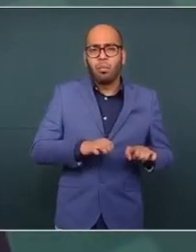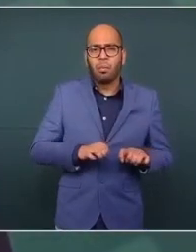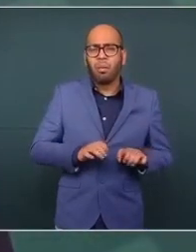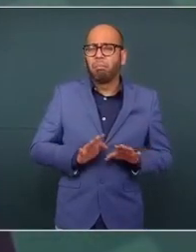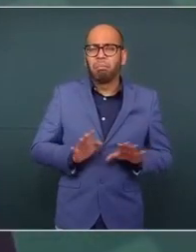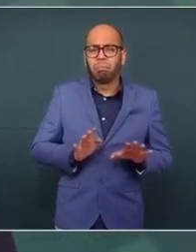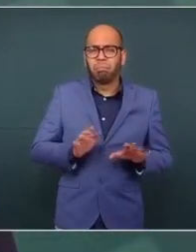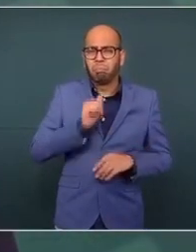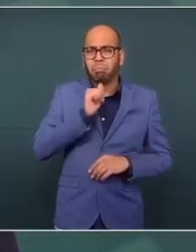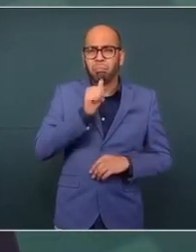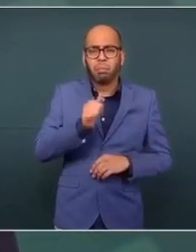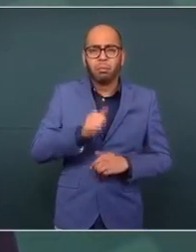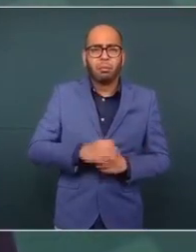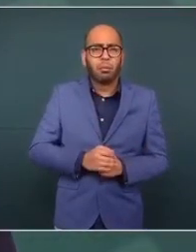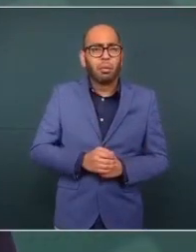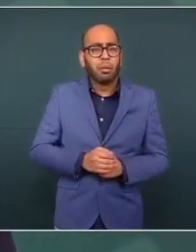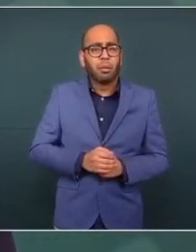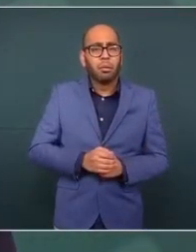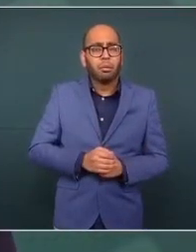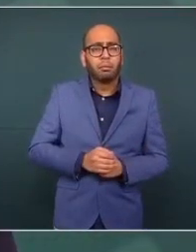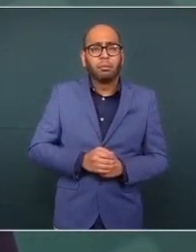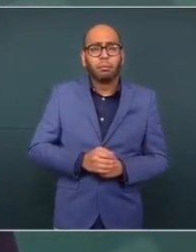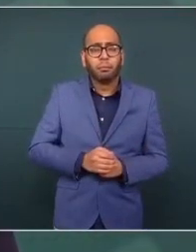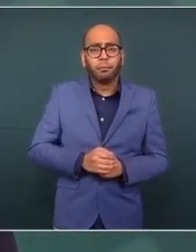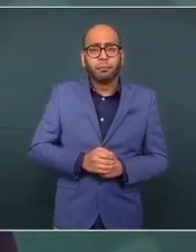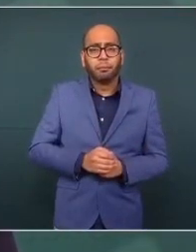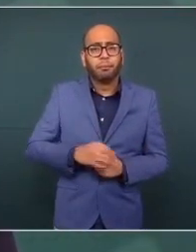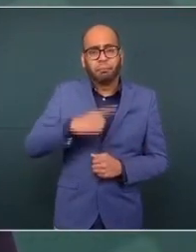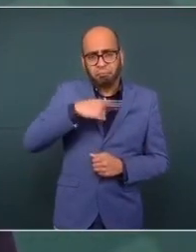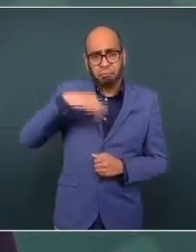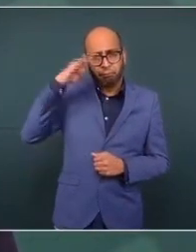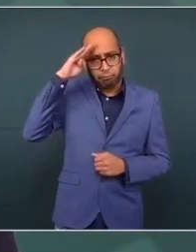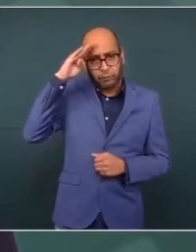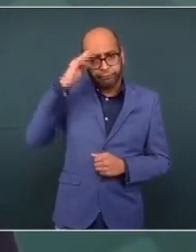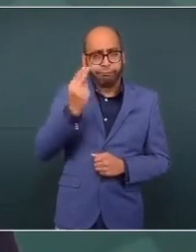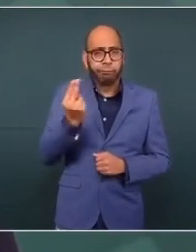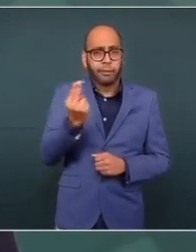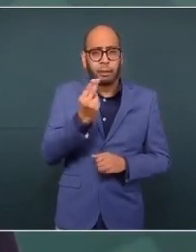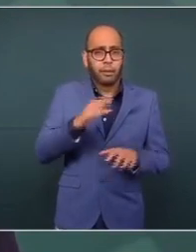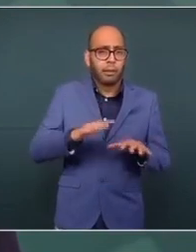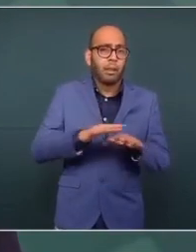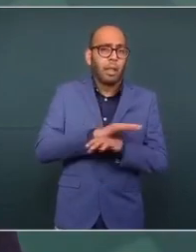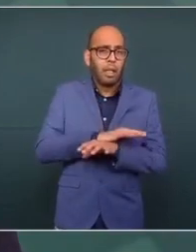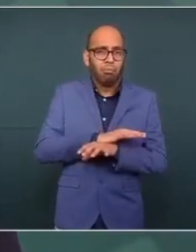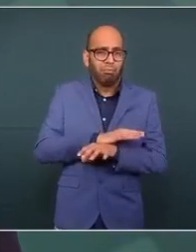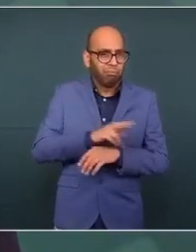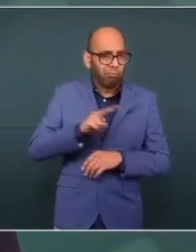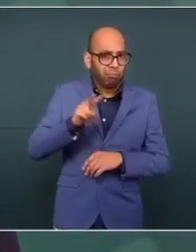y pensamos que es necesario un cambio verdadero, una transformación,